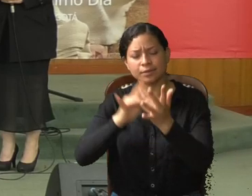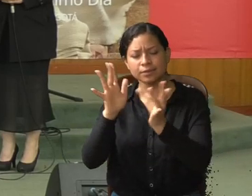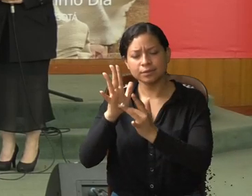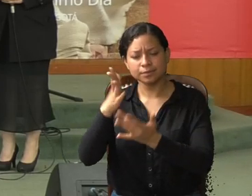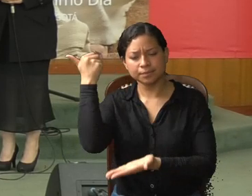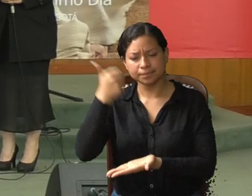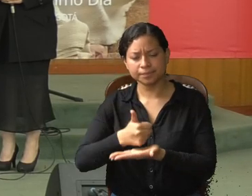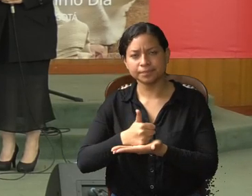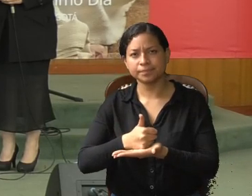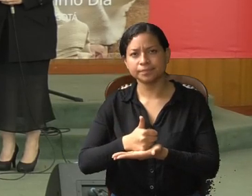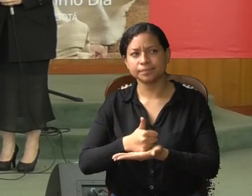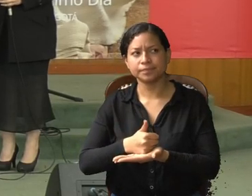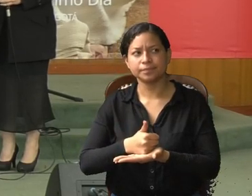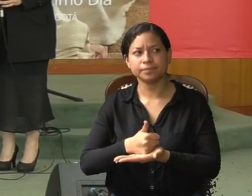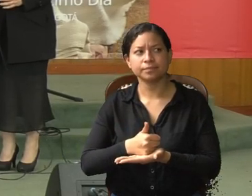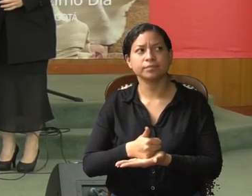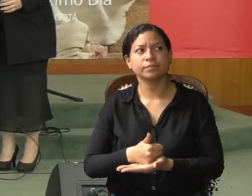Amén.